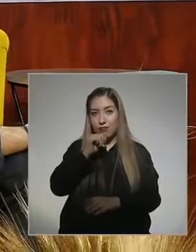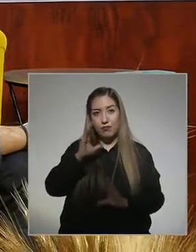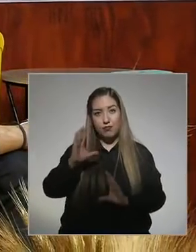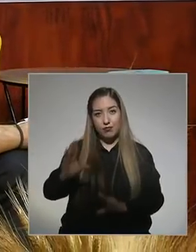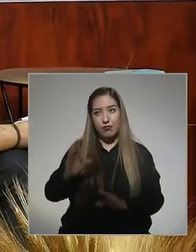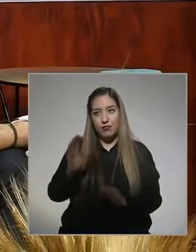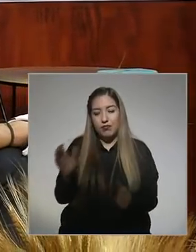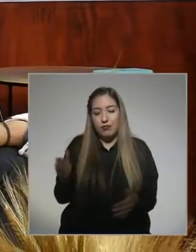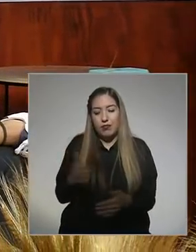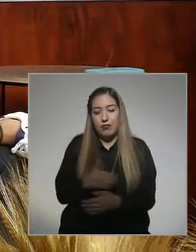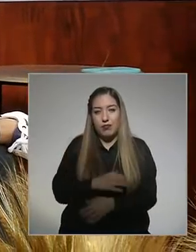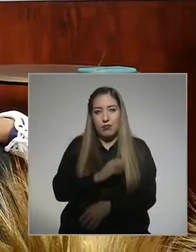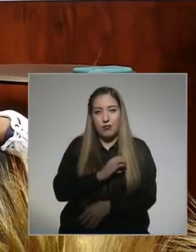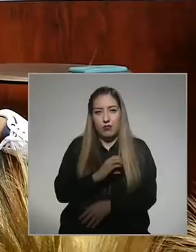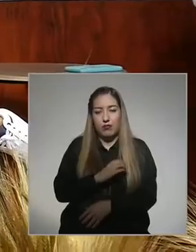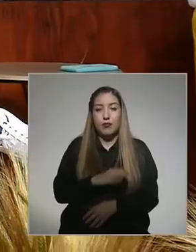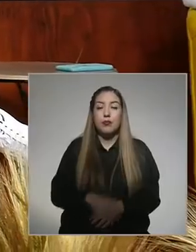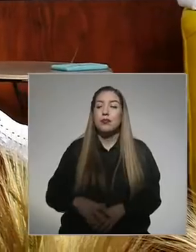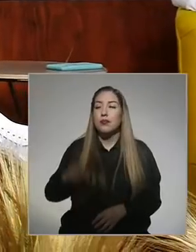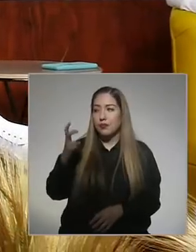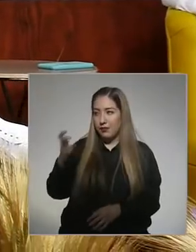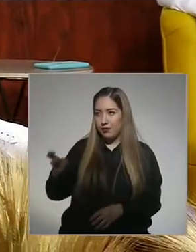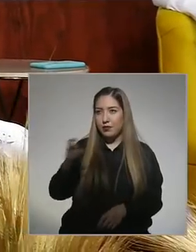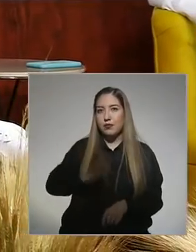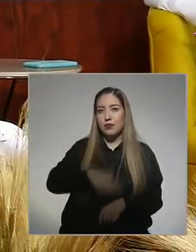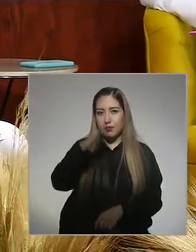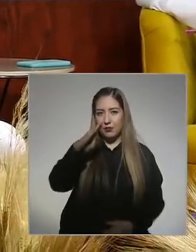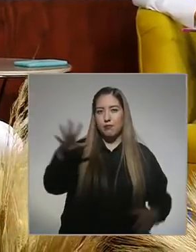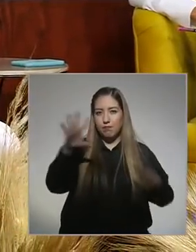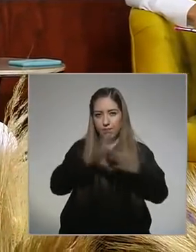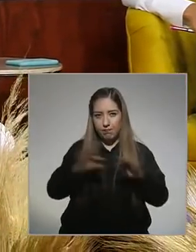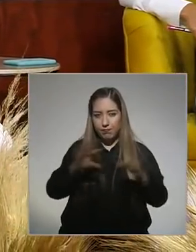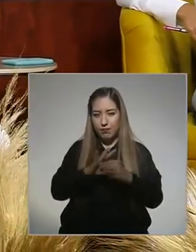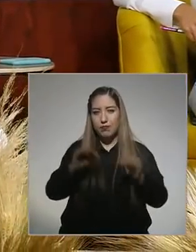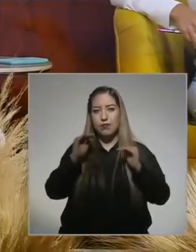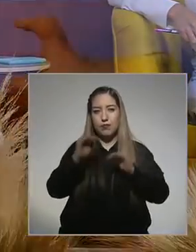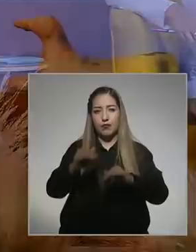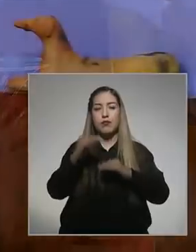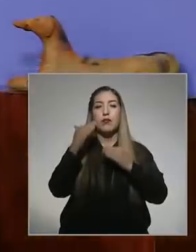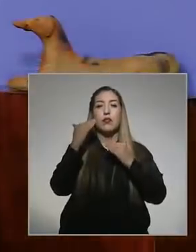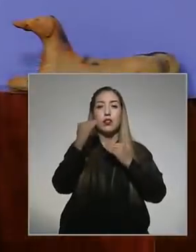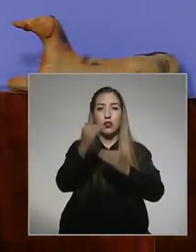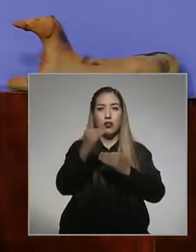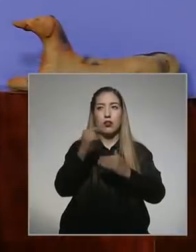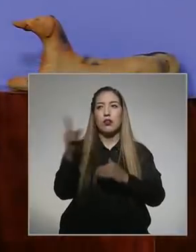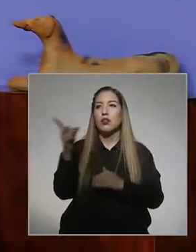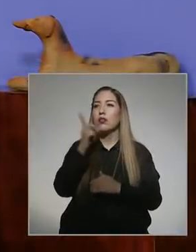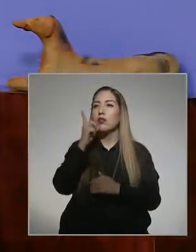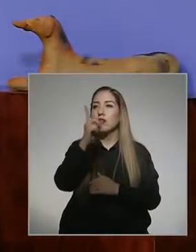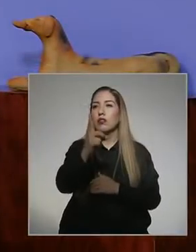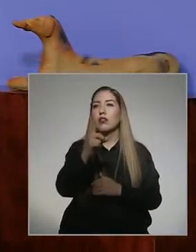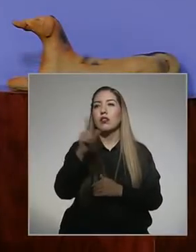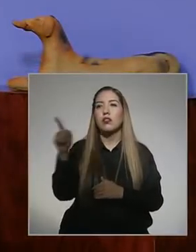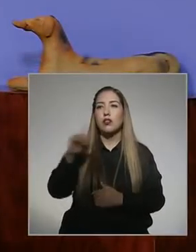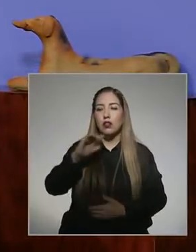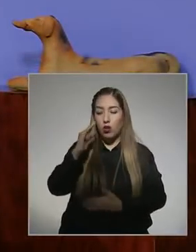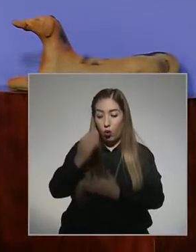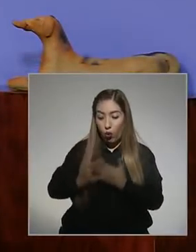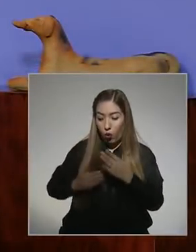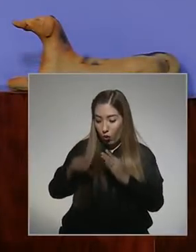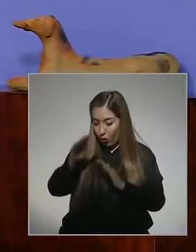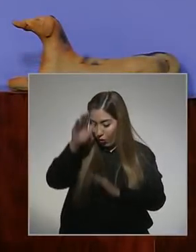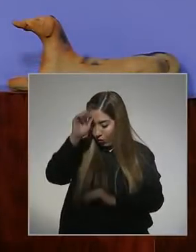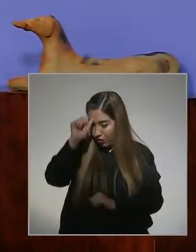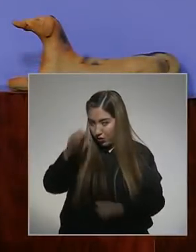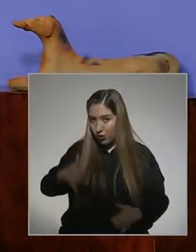esta parte, justo que fuiste un poco más descriptivo con lo de los límites, hace ratito mencionabas lo del contrato con los adolescentes. Sí.